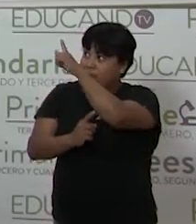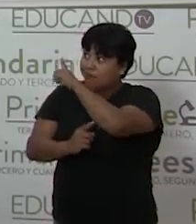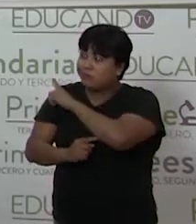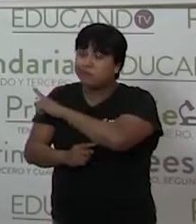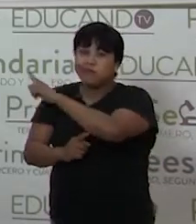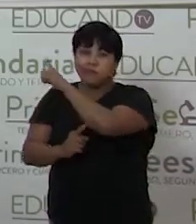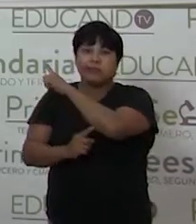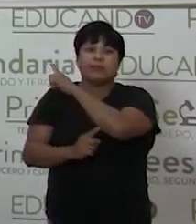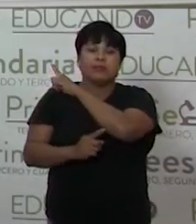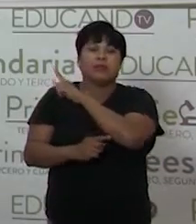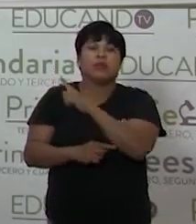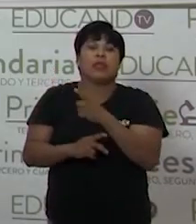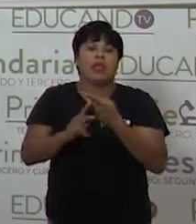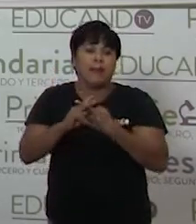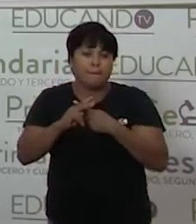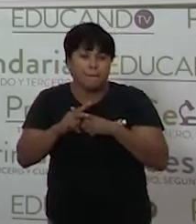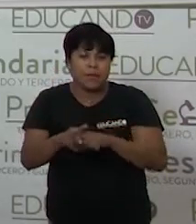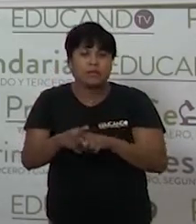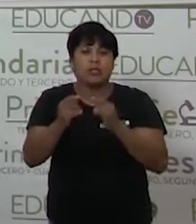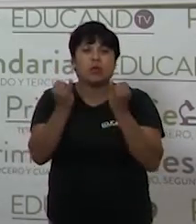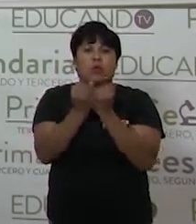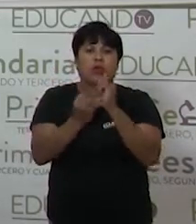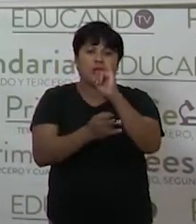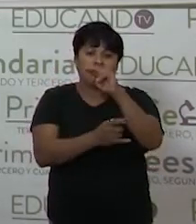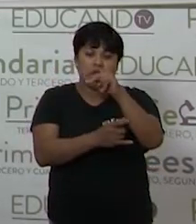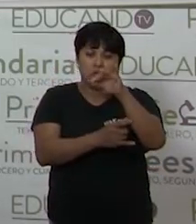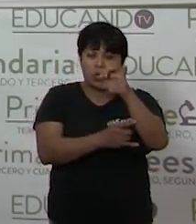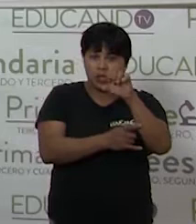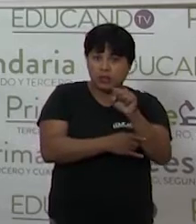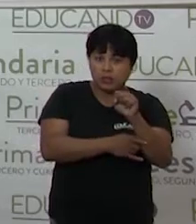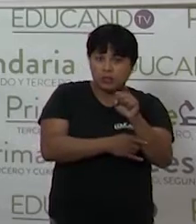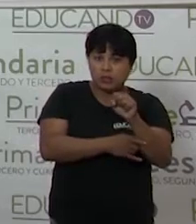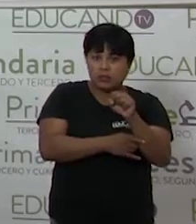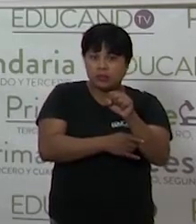que tenemos acá empieza comodines